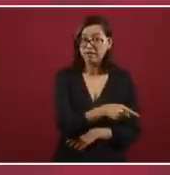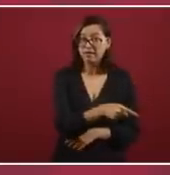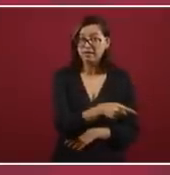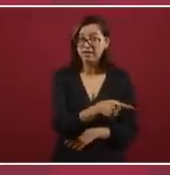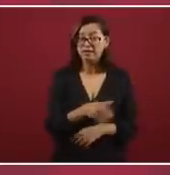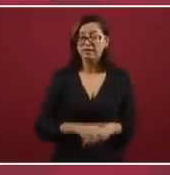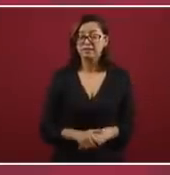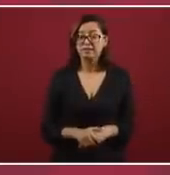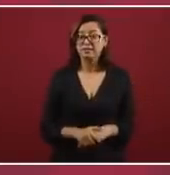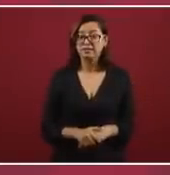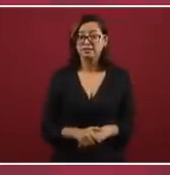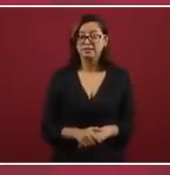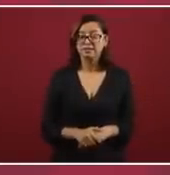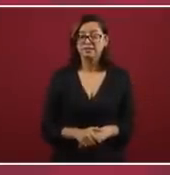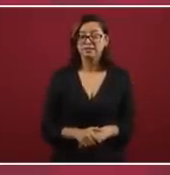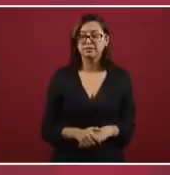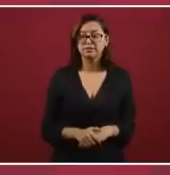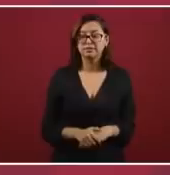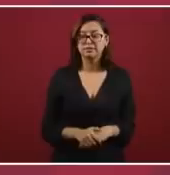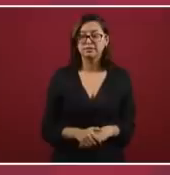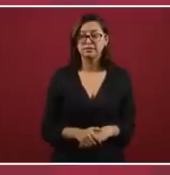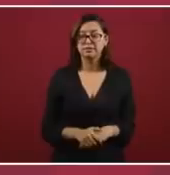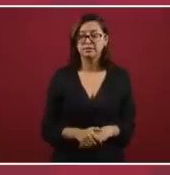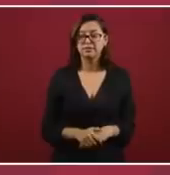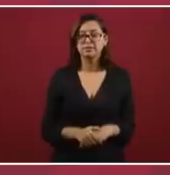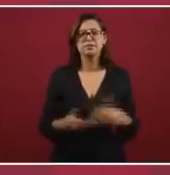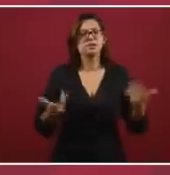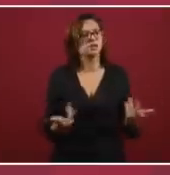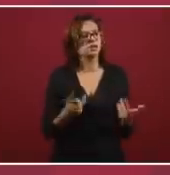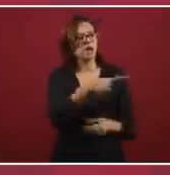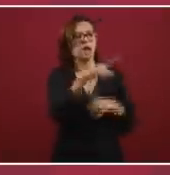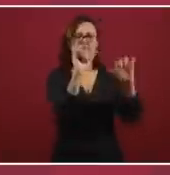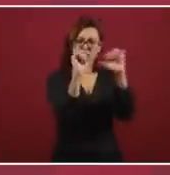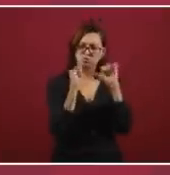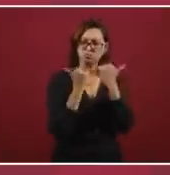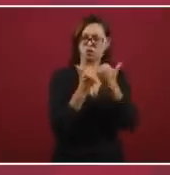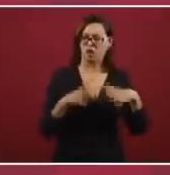¿Cómo fue que crearon una asociación civil